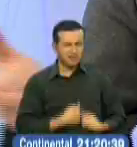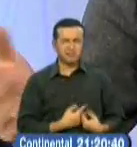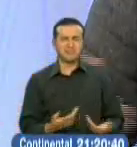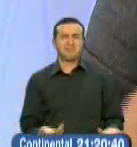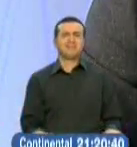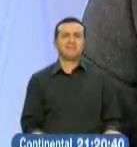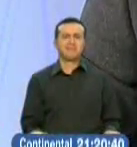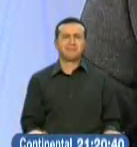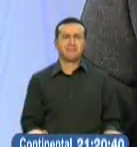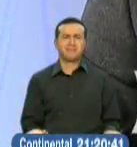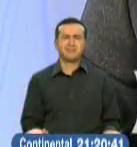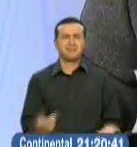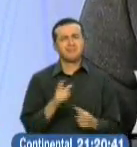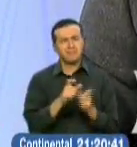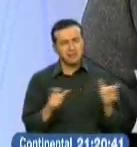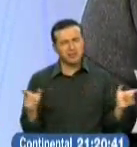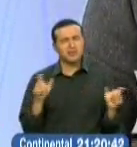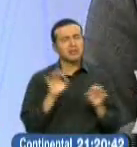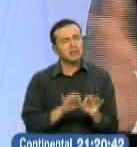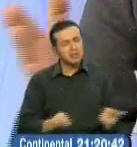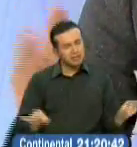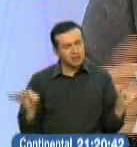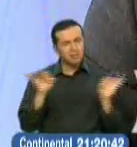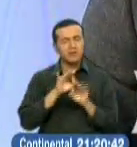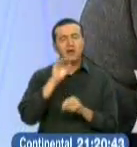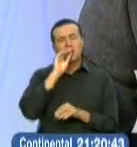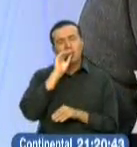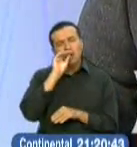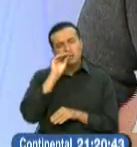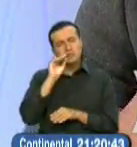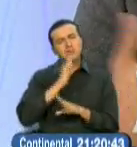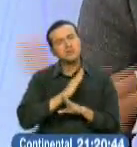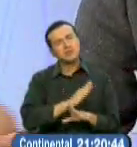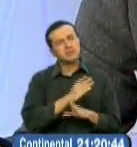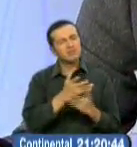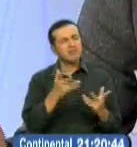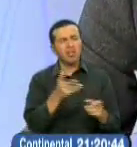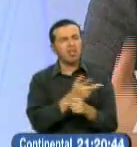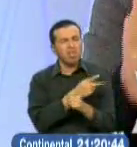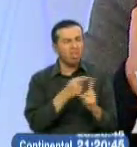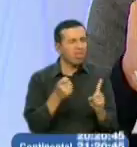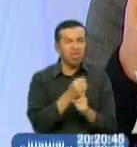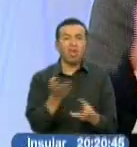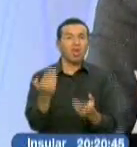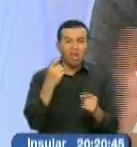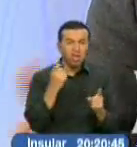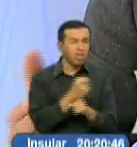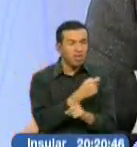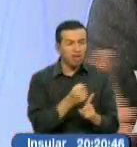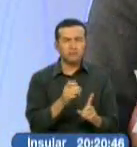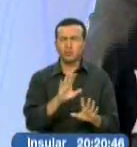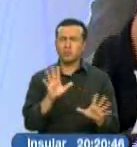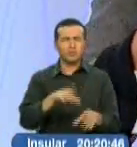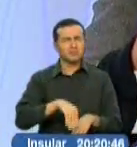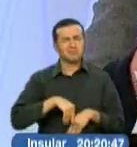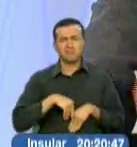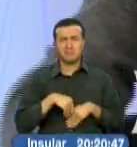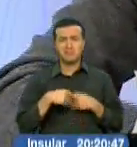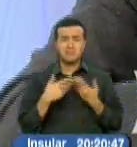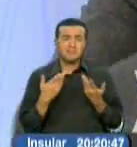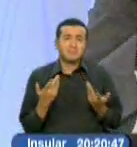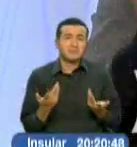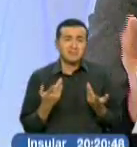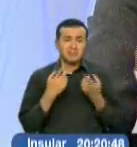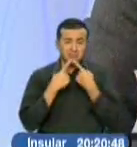creo que justamente eso la ciudadanía tiene que valorar. Y hay que saber rechazar, es incitar a la violencia. Yo creo que justamente eso no sabemos,